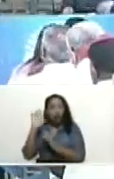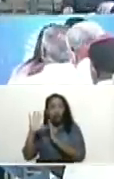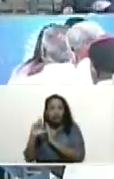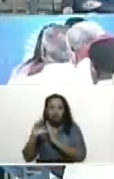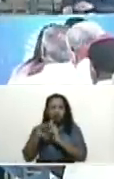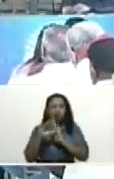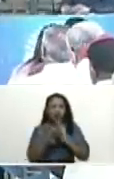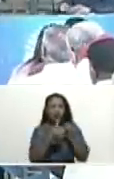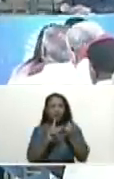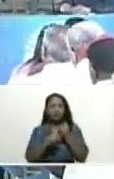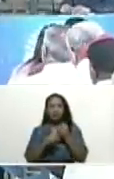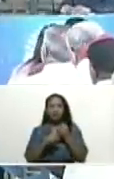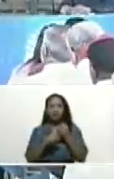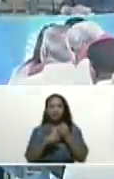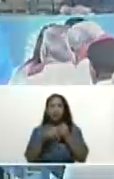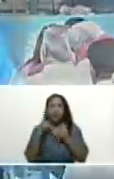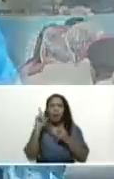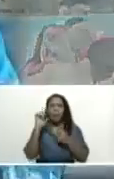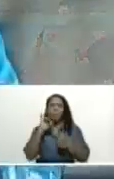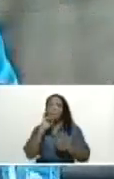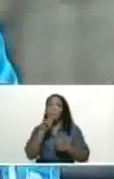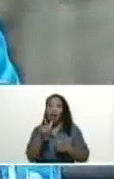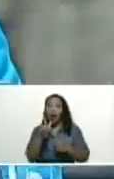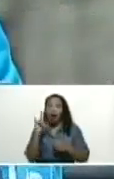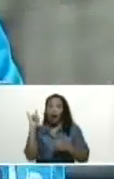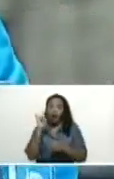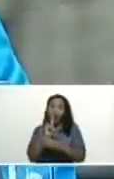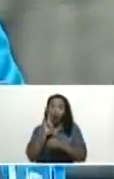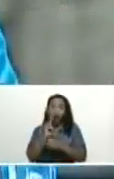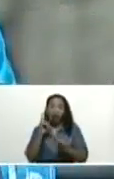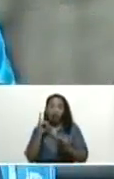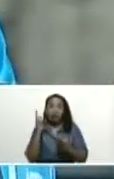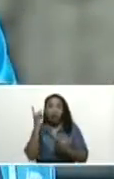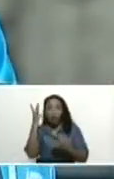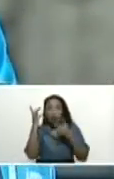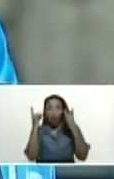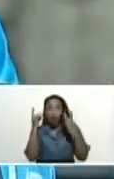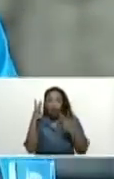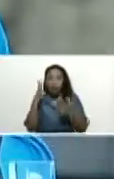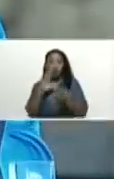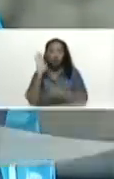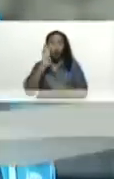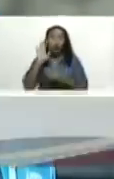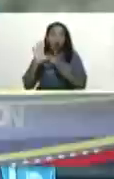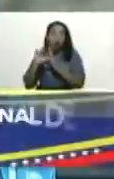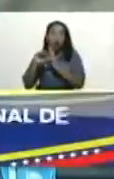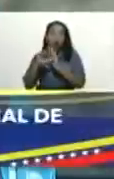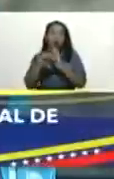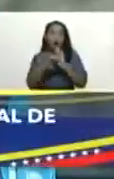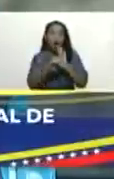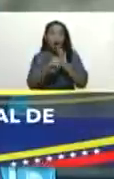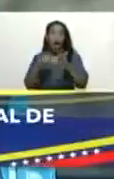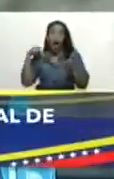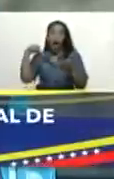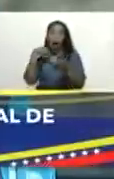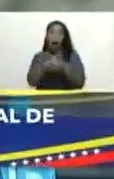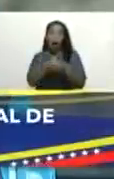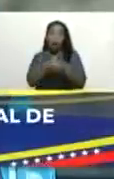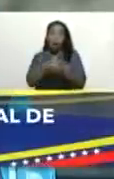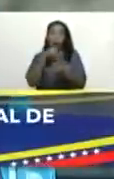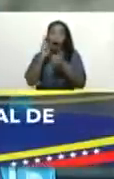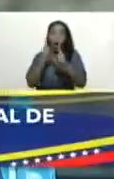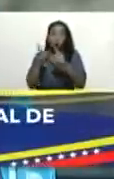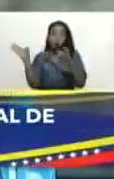de los malamañosos, de la corruptela. Golpe le hemos dado a algunas